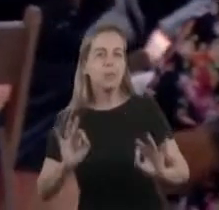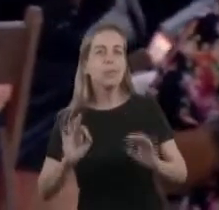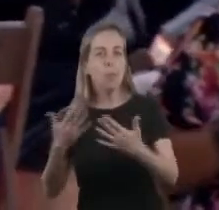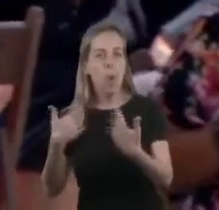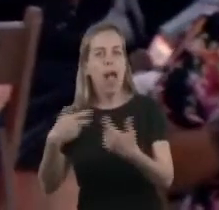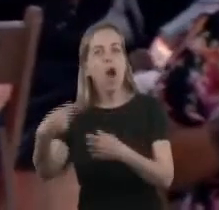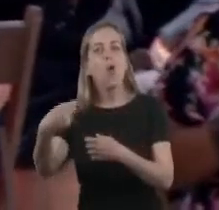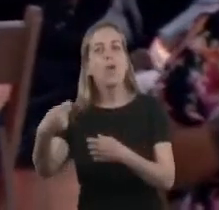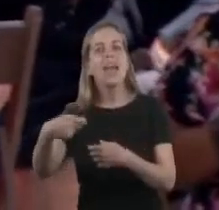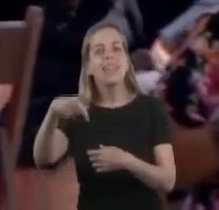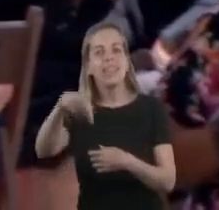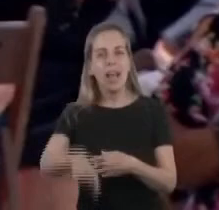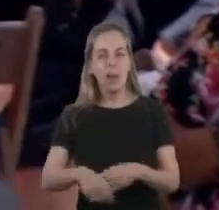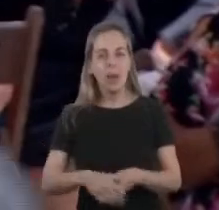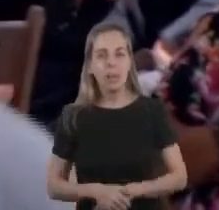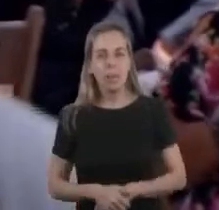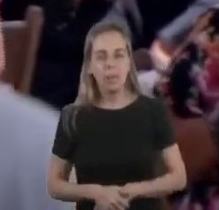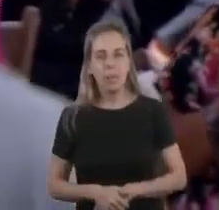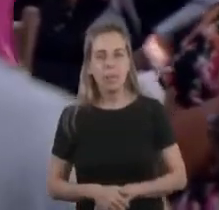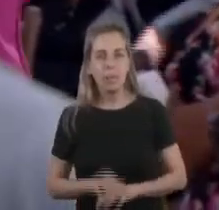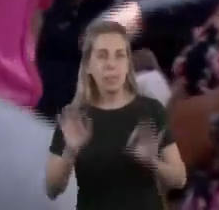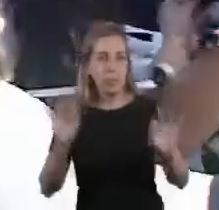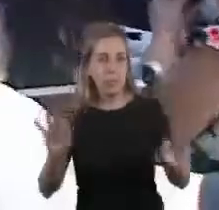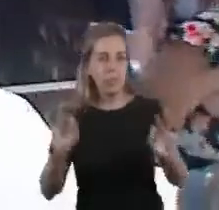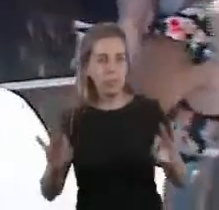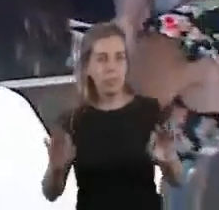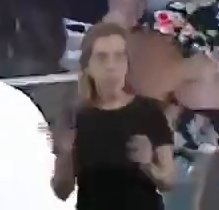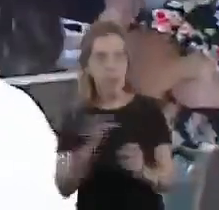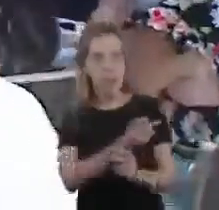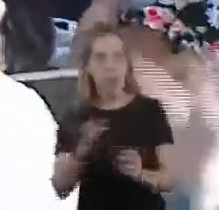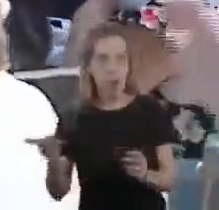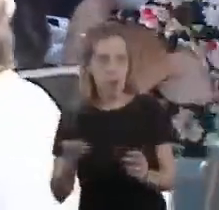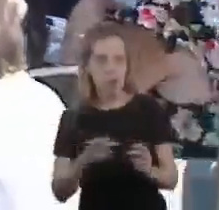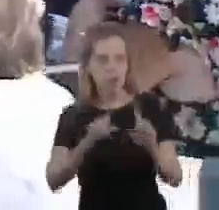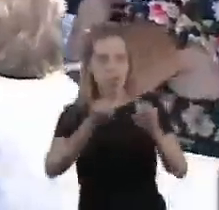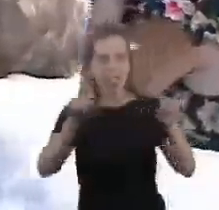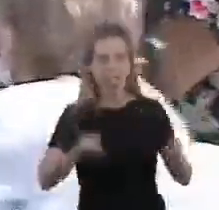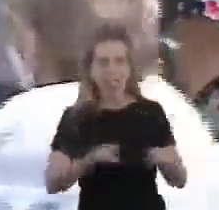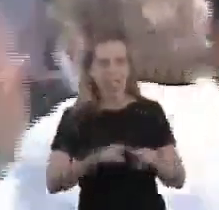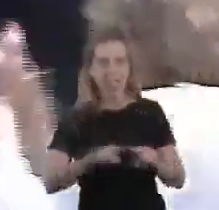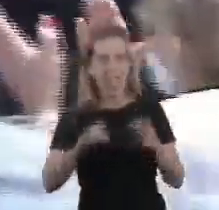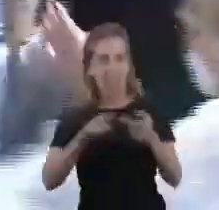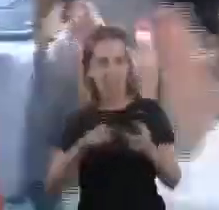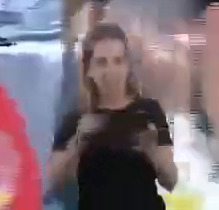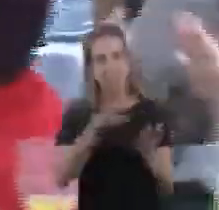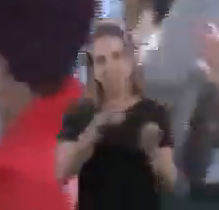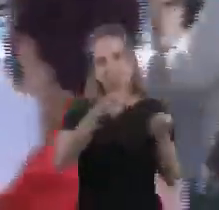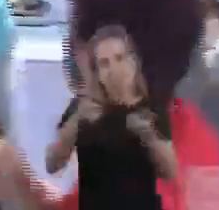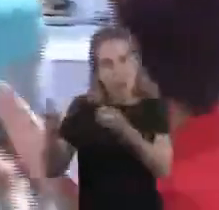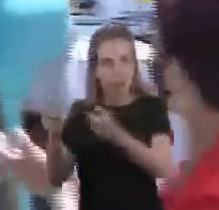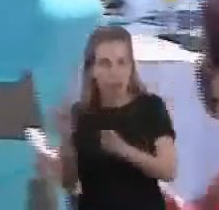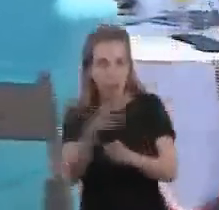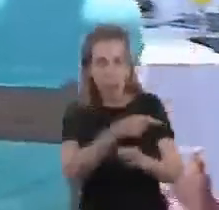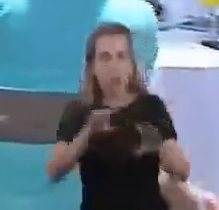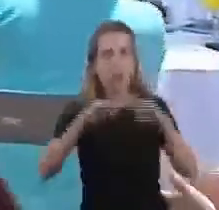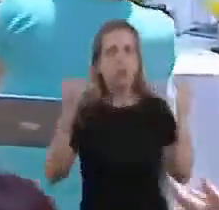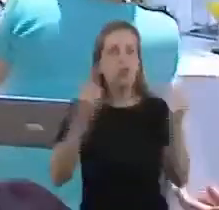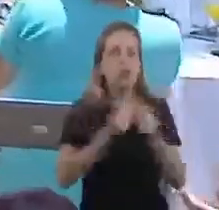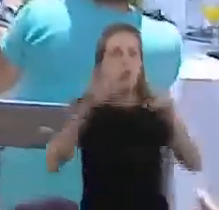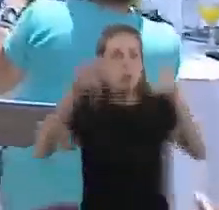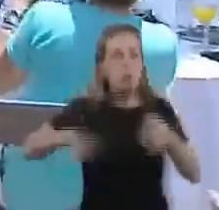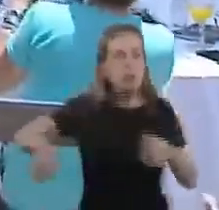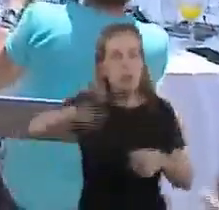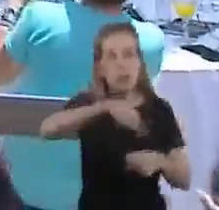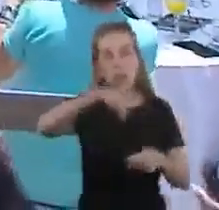la actualidad. Han quedado así entregados estos certificados en representación del total que reciben. Y en